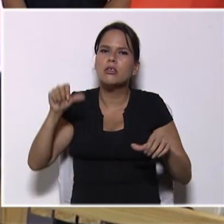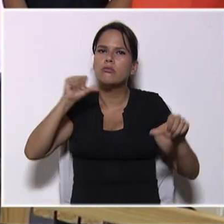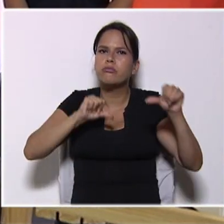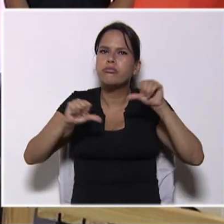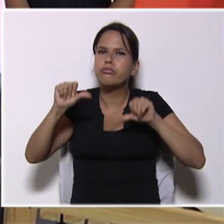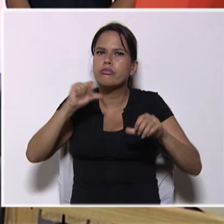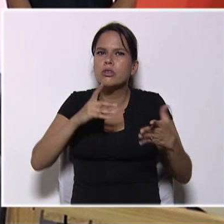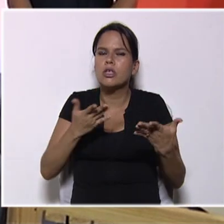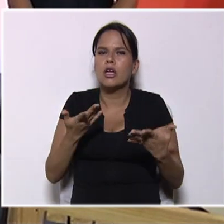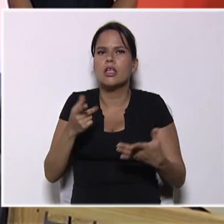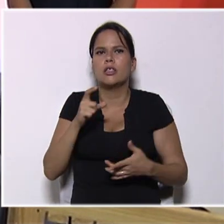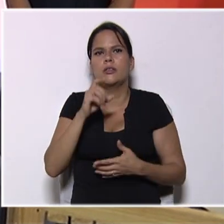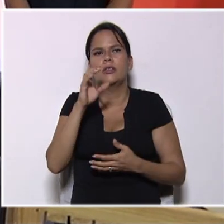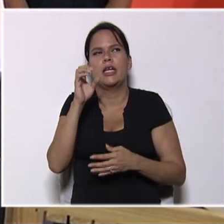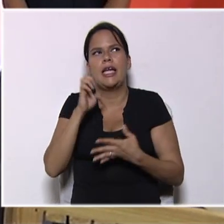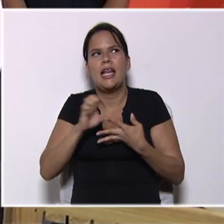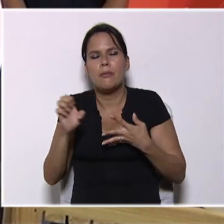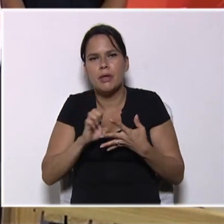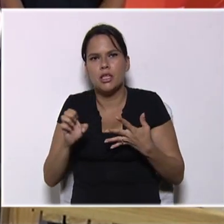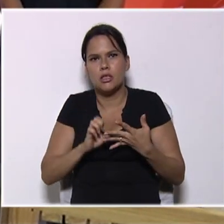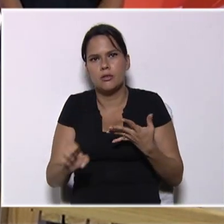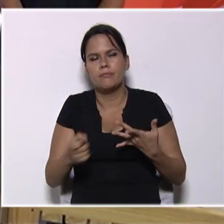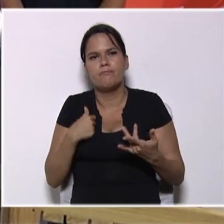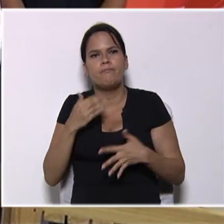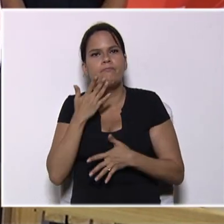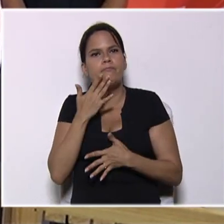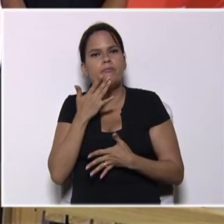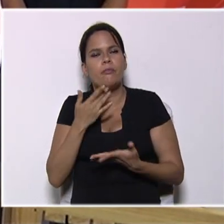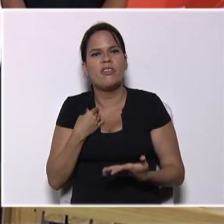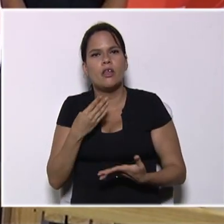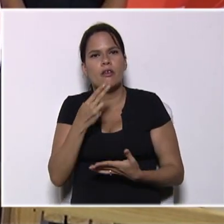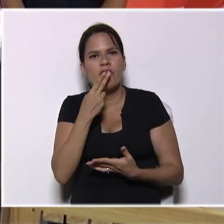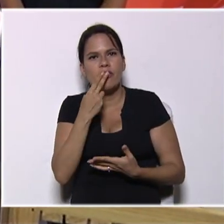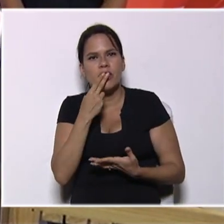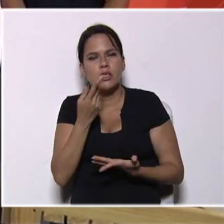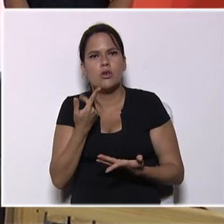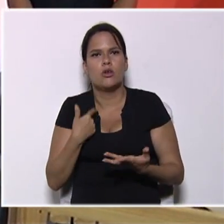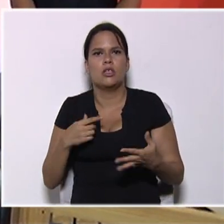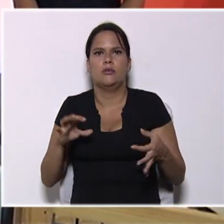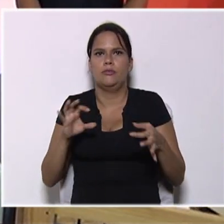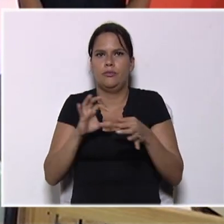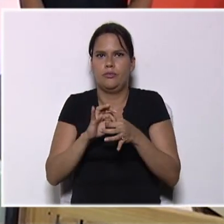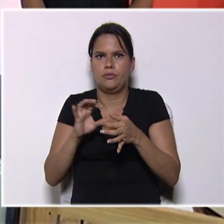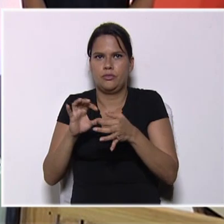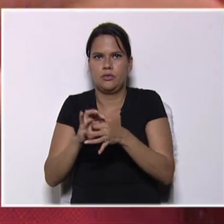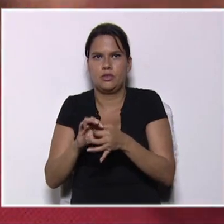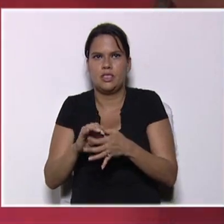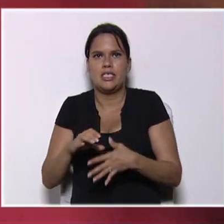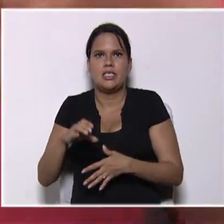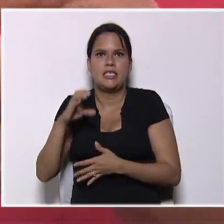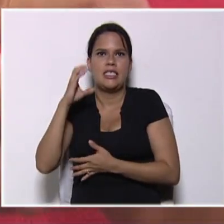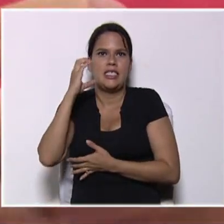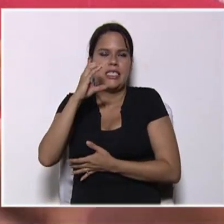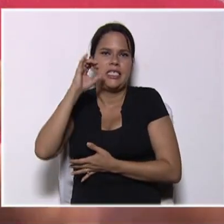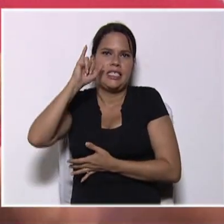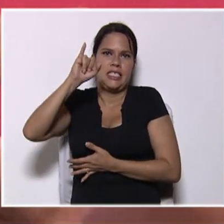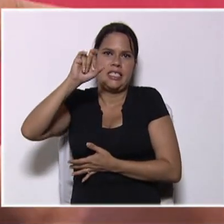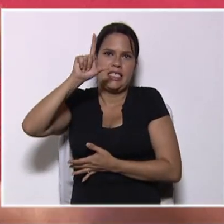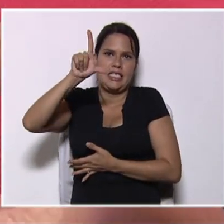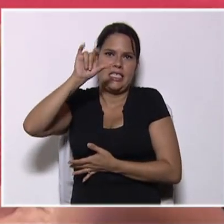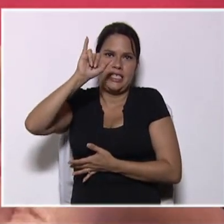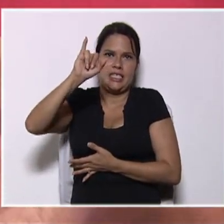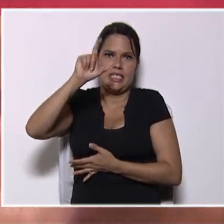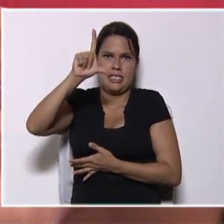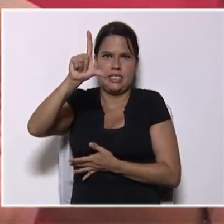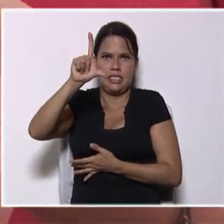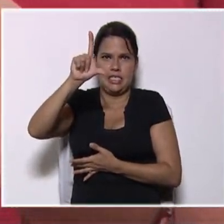inorgánico. En el caso del vidrio, está constituido por silicatos. Bien, esos